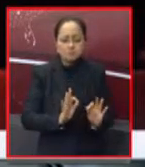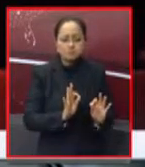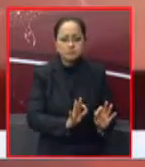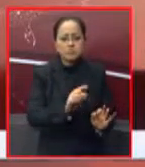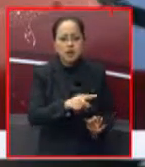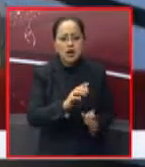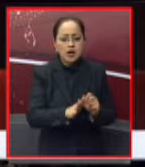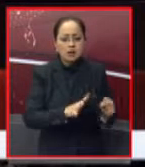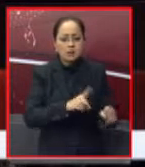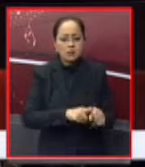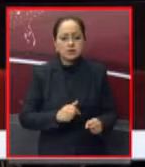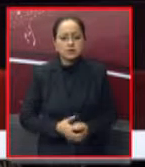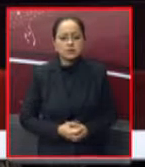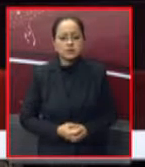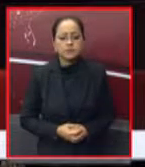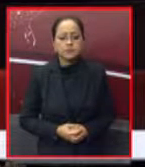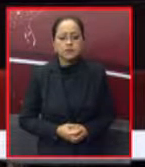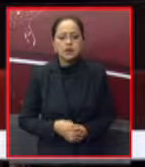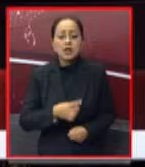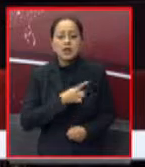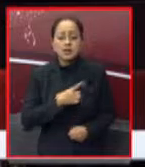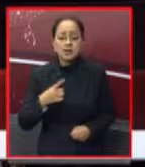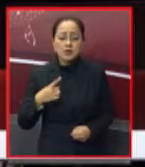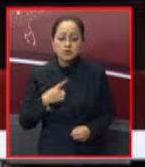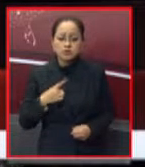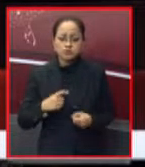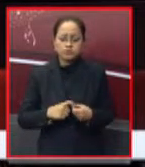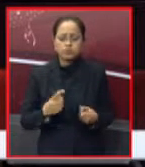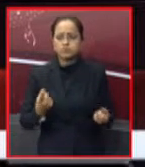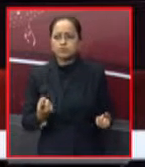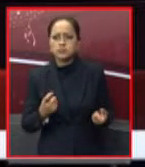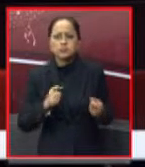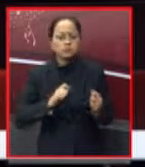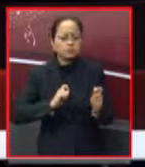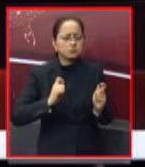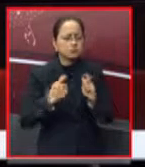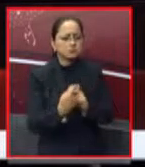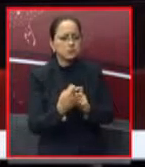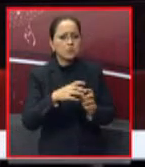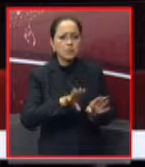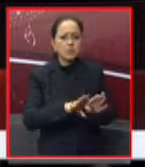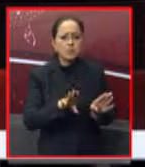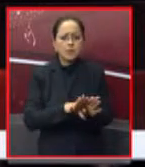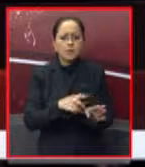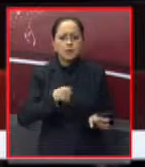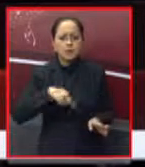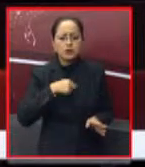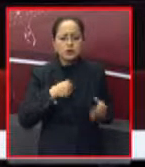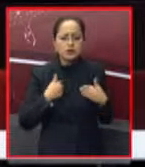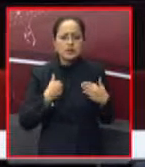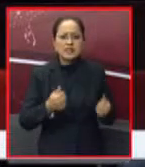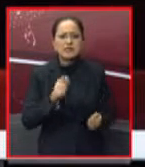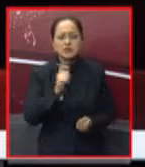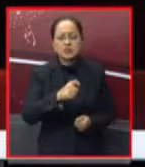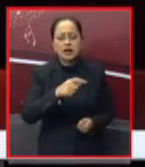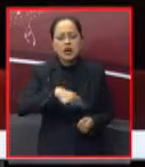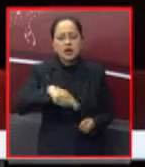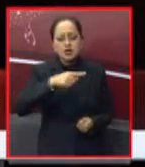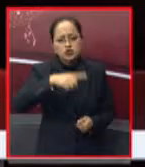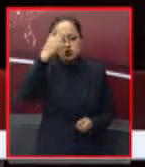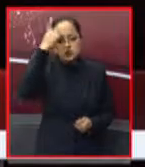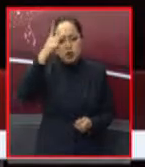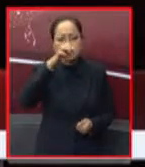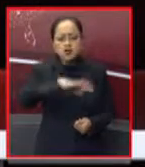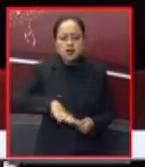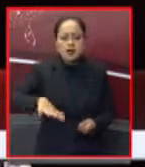animales. Debemos de dejar de ser egocéntricos y entender que ellos también son dueños de este planeta y